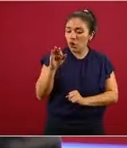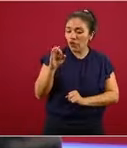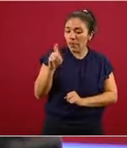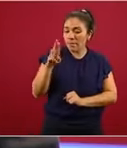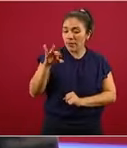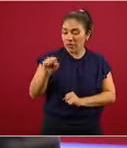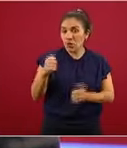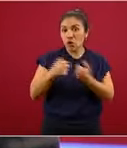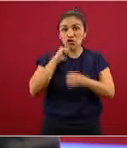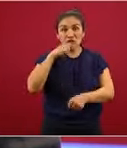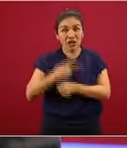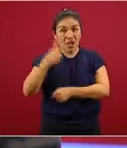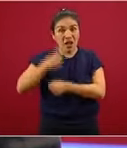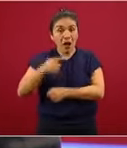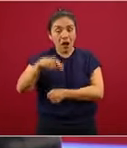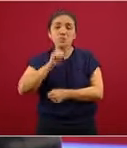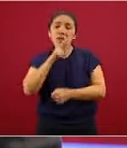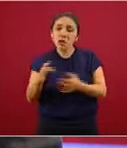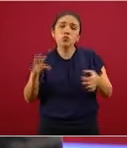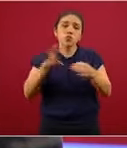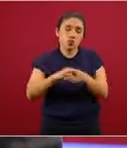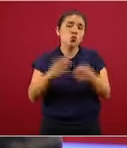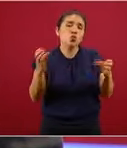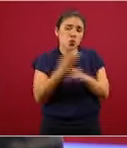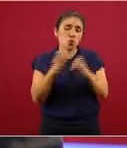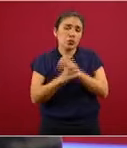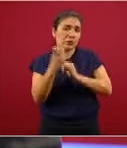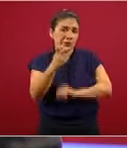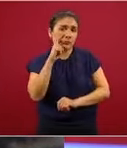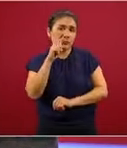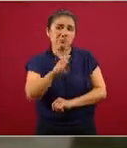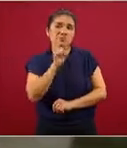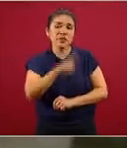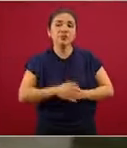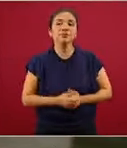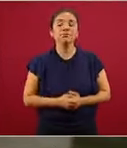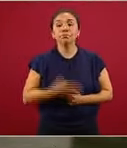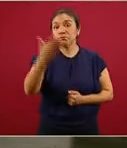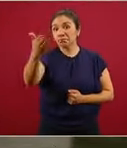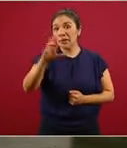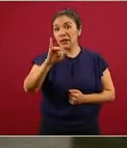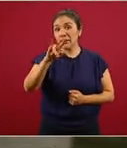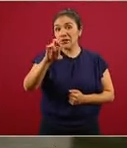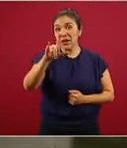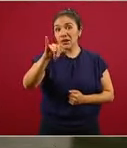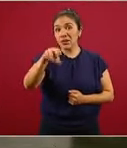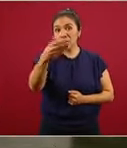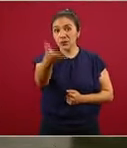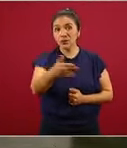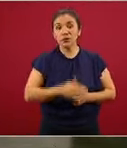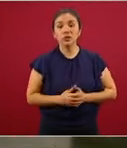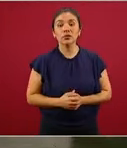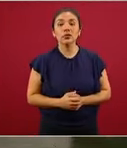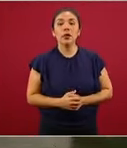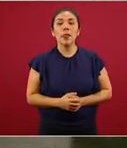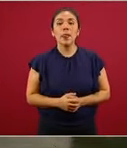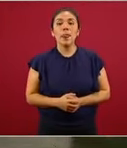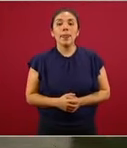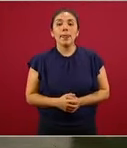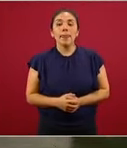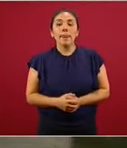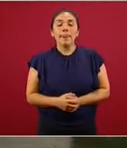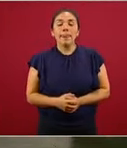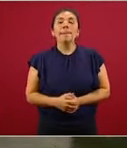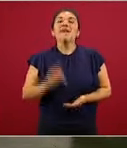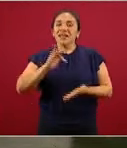subsecretaría incluye también este tipo de aspectos. Gracias. Rivelino Rueda, por favor. Y luego Arturo Contreras.